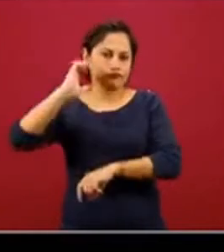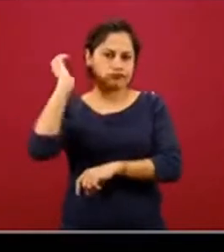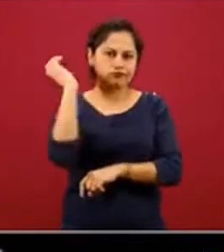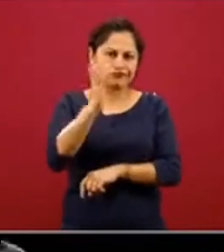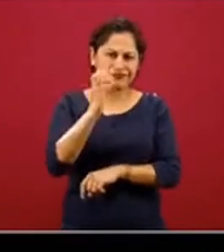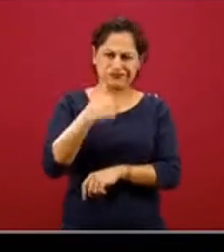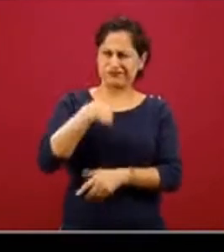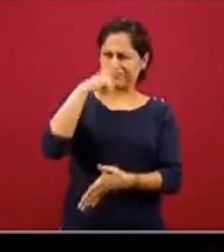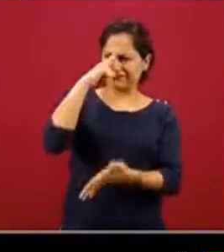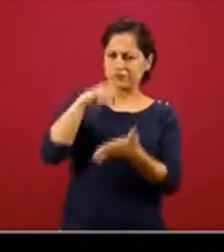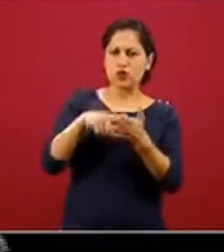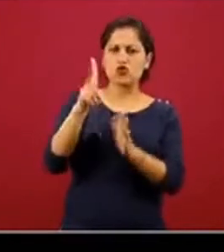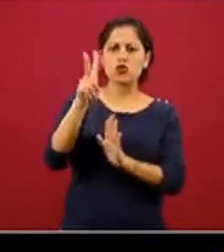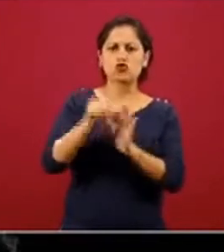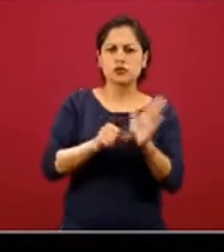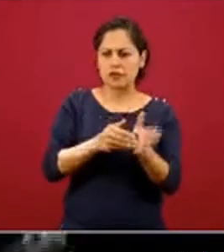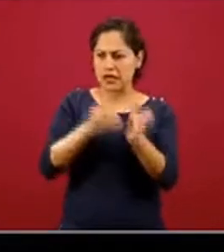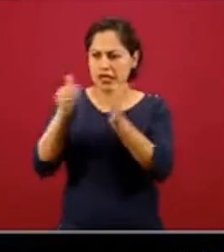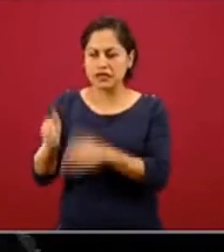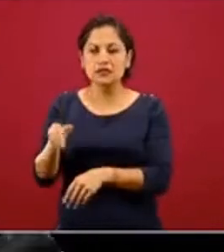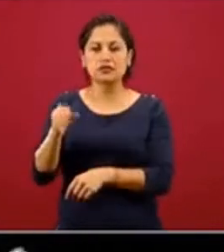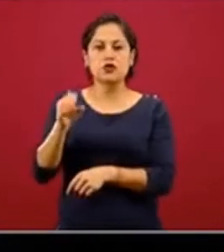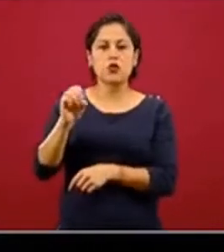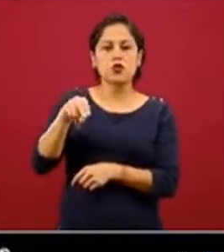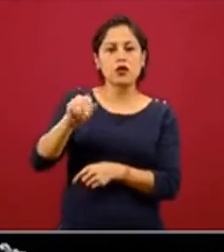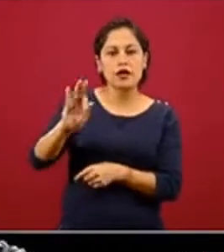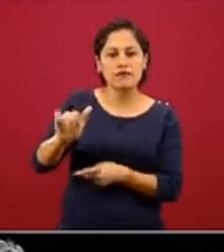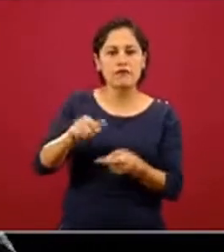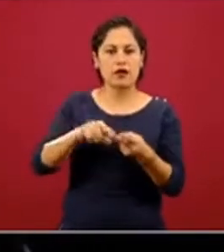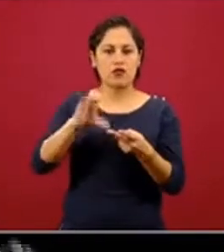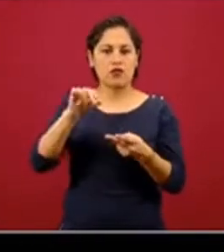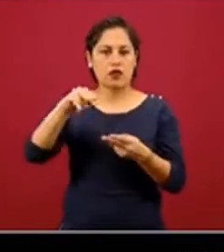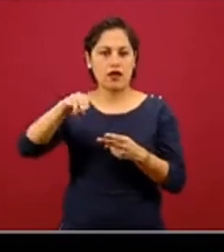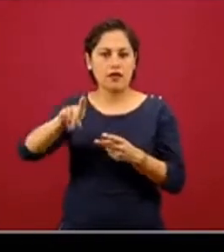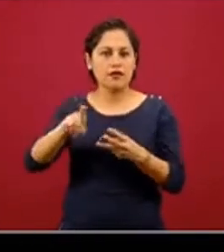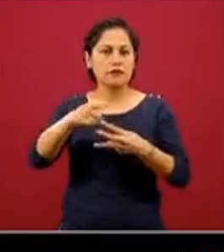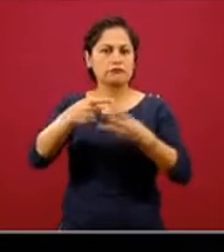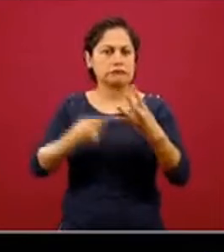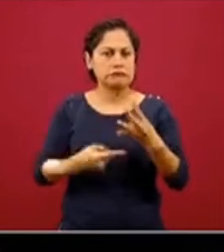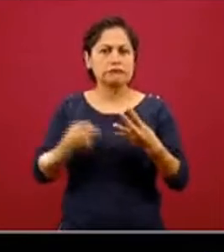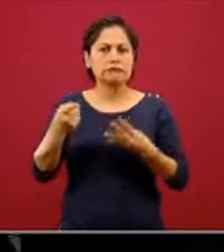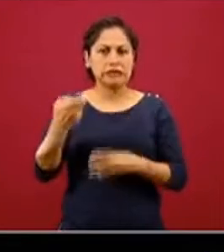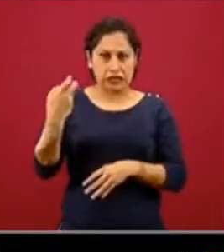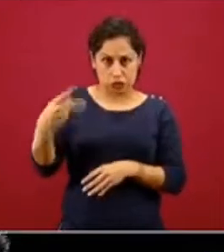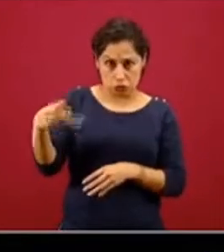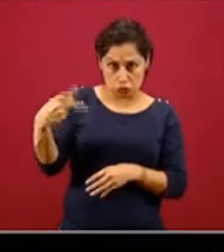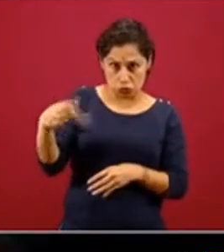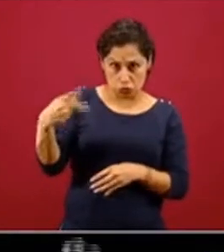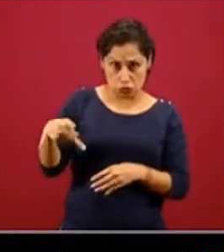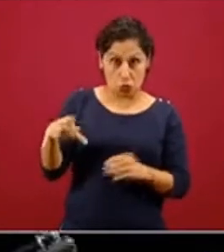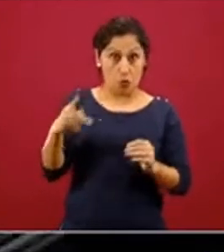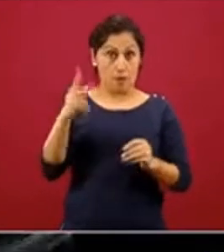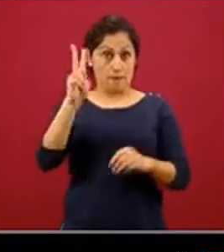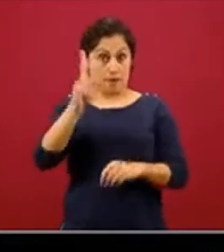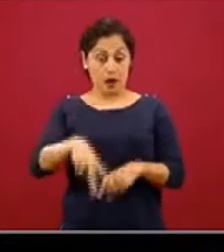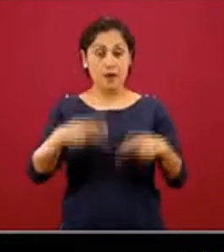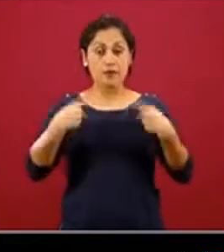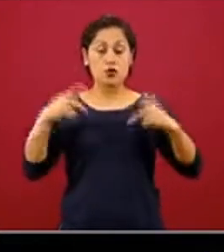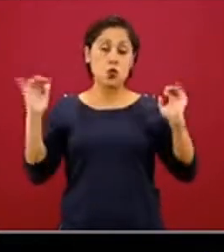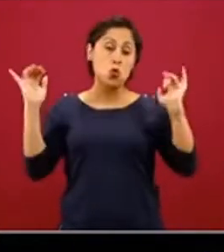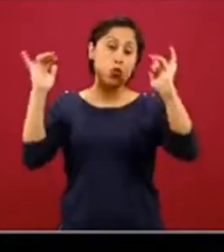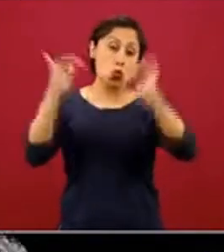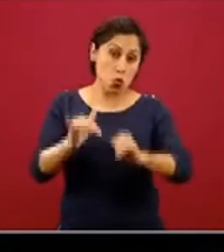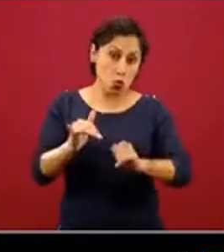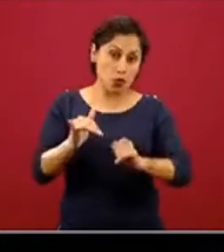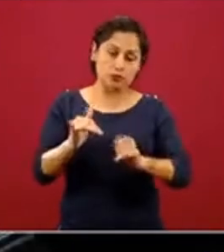creo que como en 2 meses, o NEFA, CONADEI, etcétera, podrían tener otro trato porque su público y quienes lo realizan ese